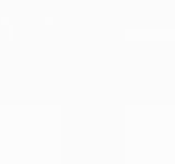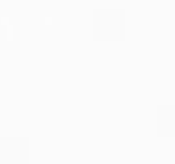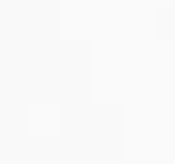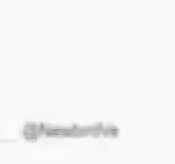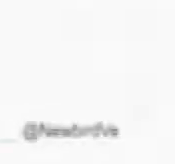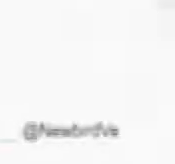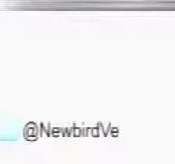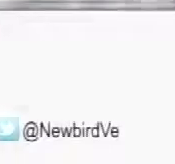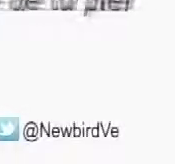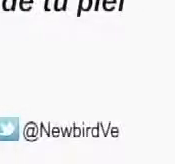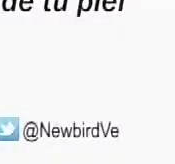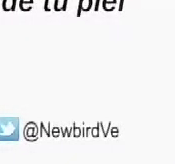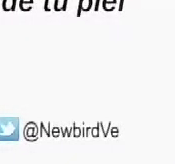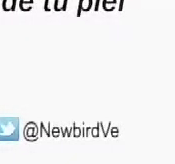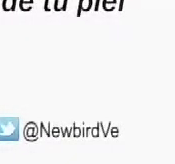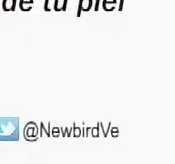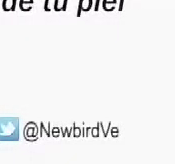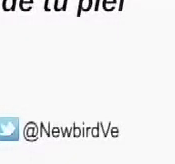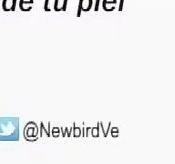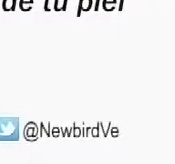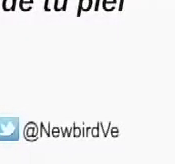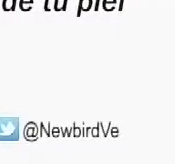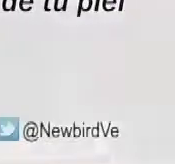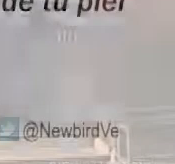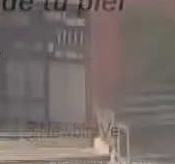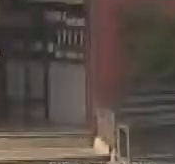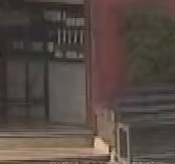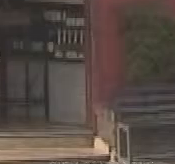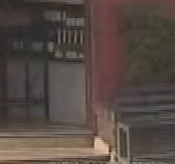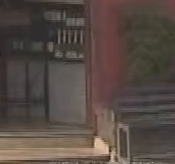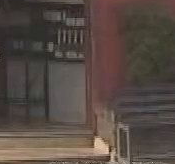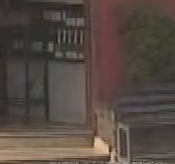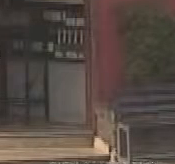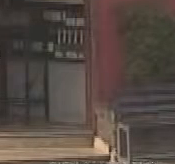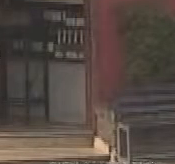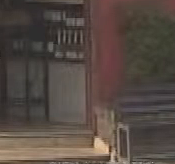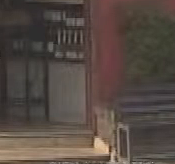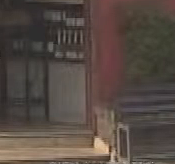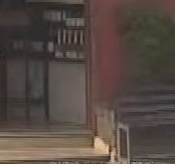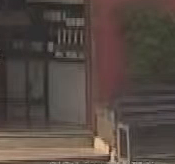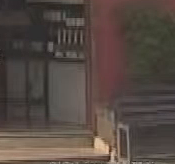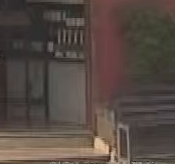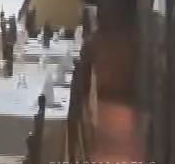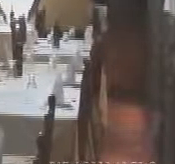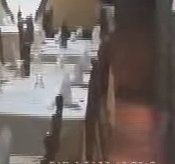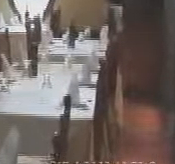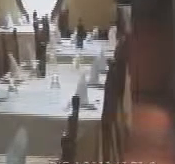New Beard, pura piel, parte de tu piel. Es la hora de la flor de las terrazas.